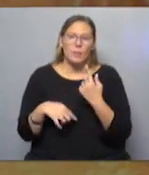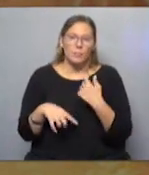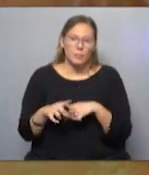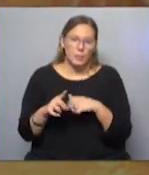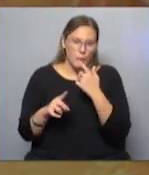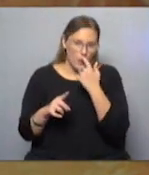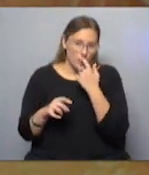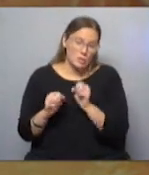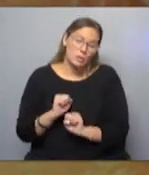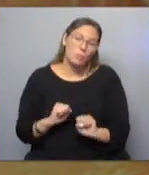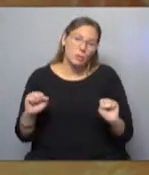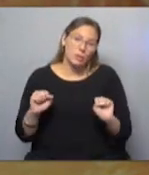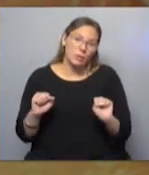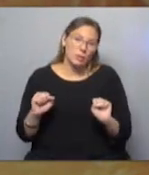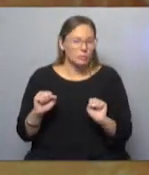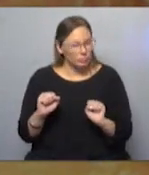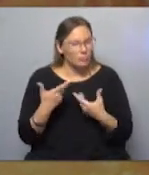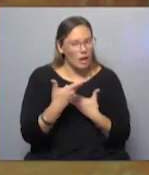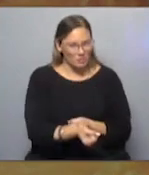en cuanto se pueda